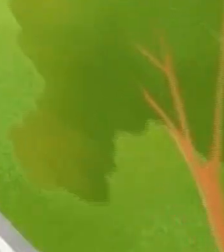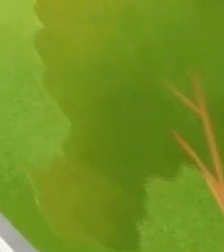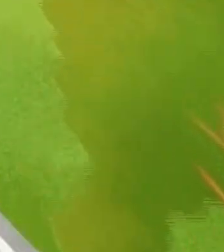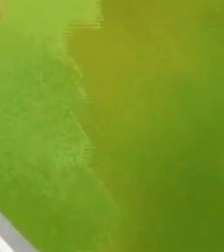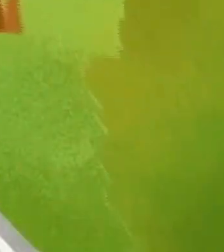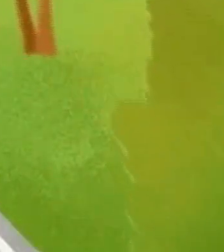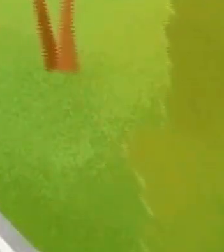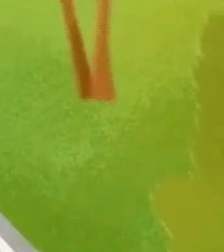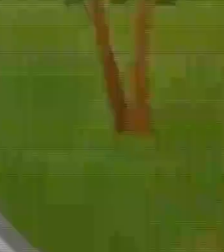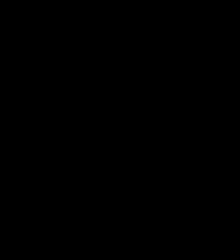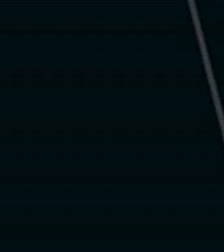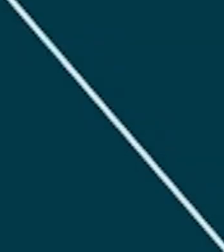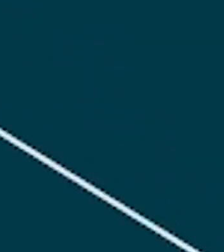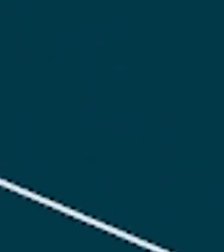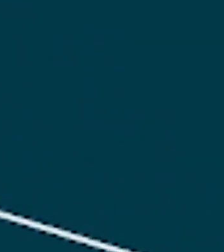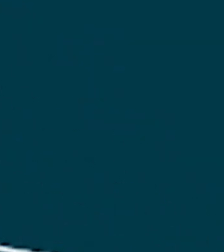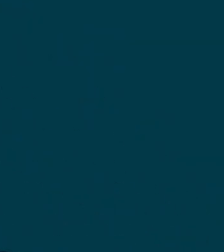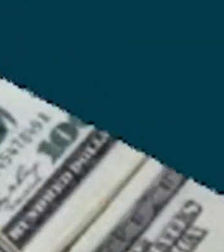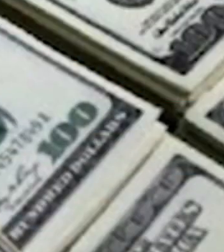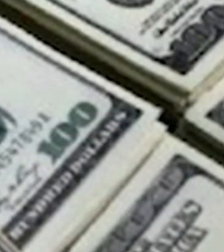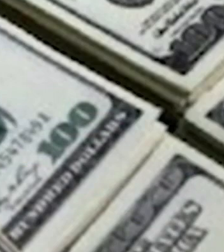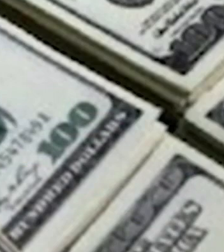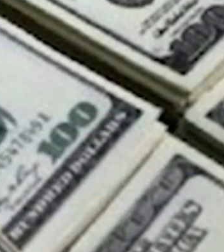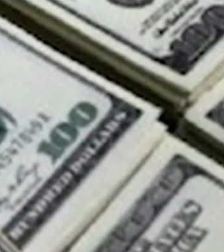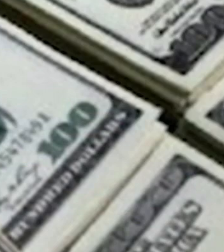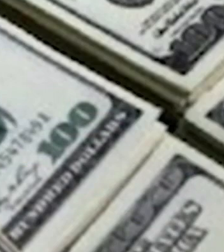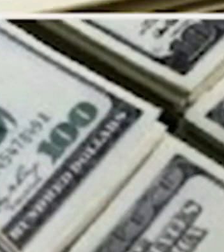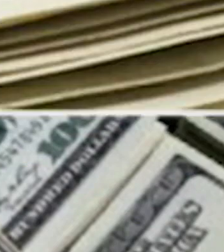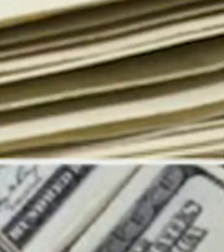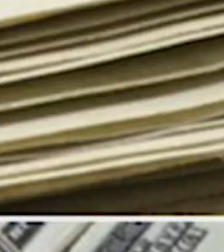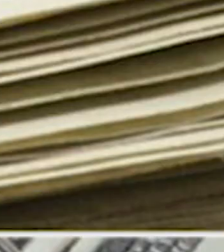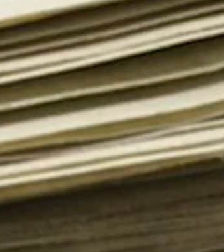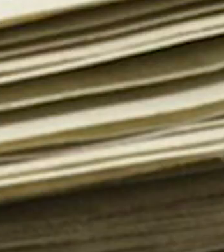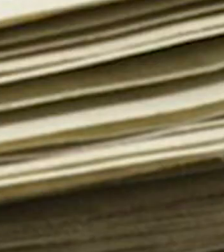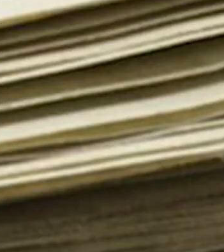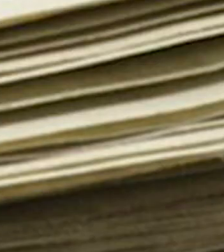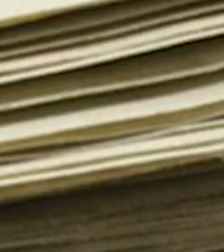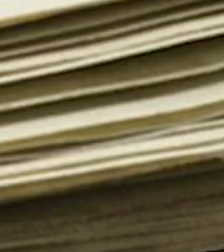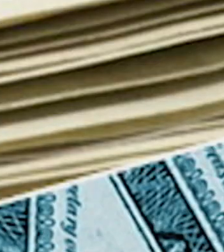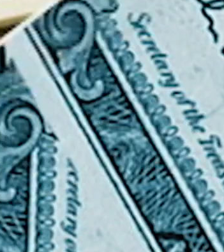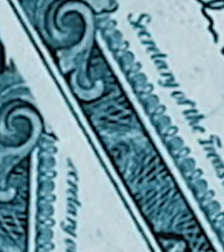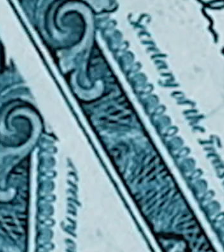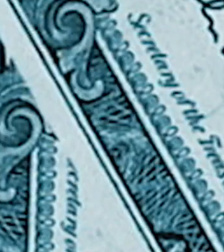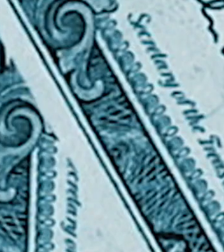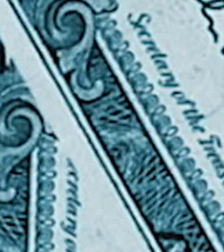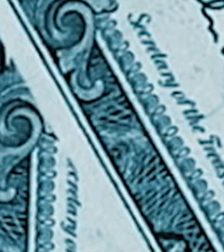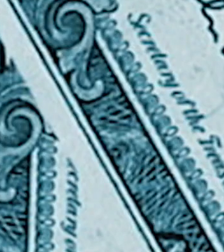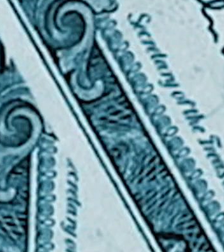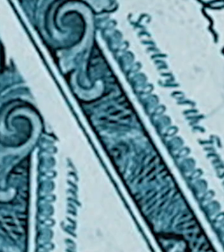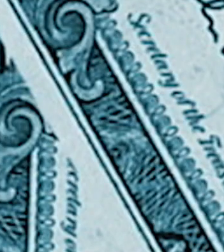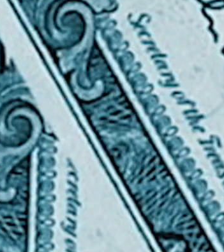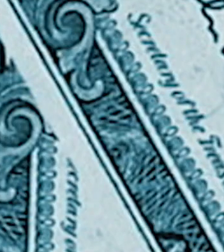debes creerles, escucharles, apoyarles y buscar acompañamiento profesional. PANI y Gobierno de la